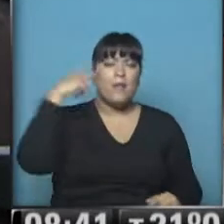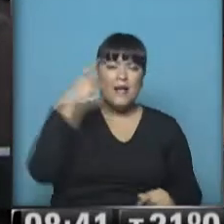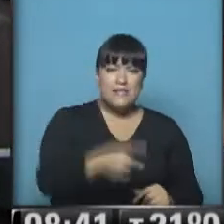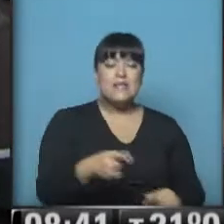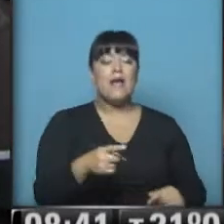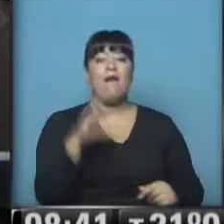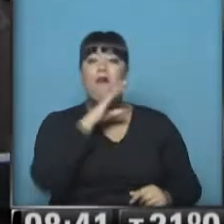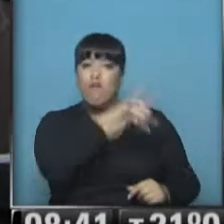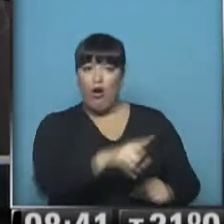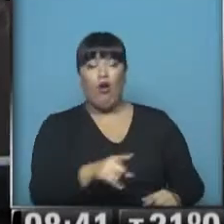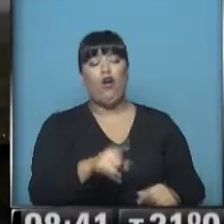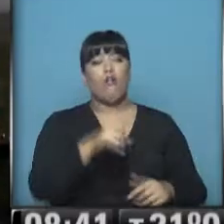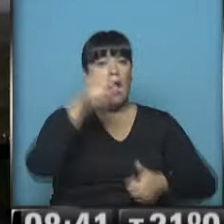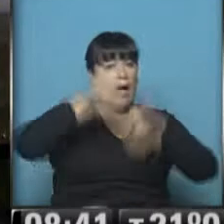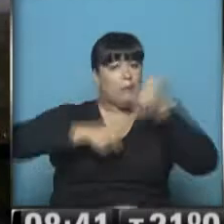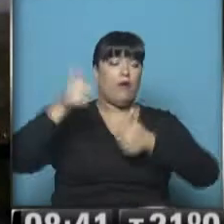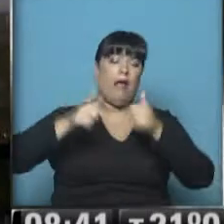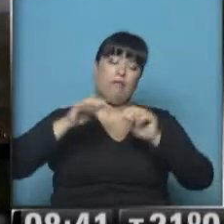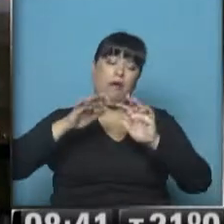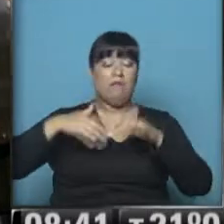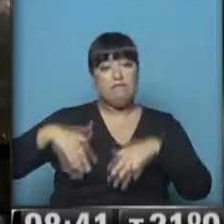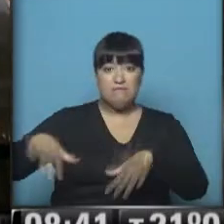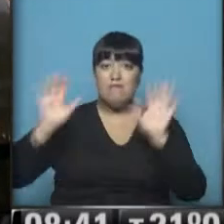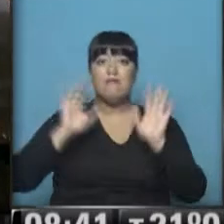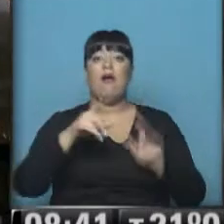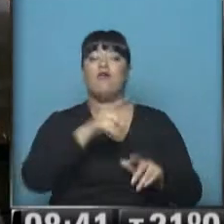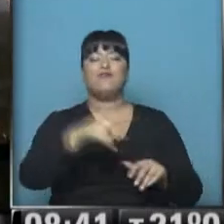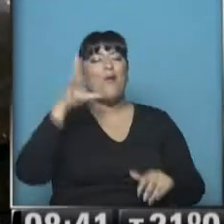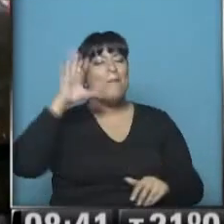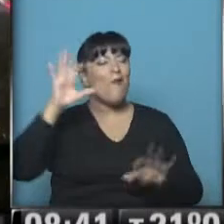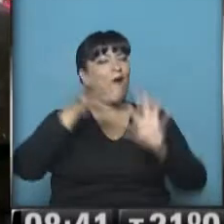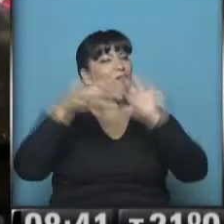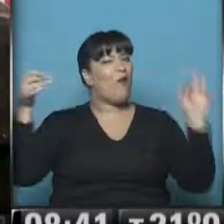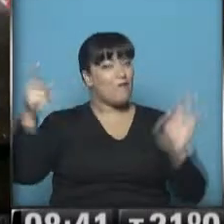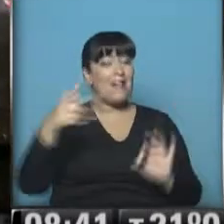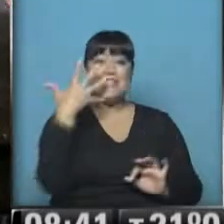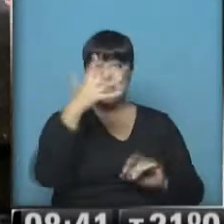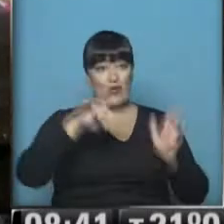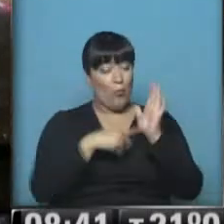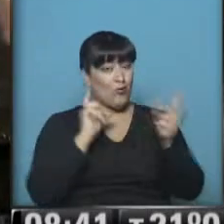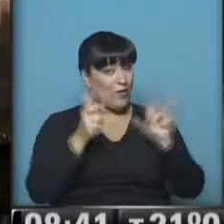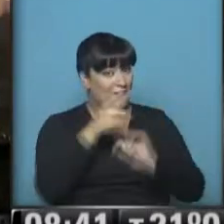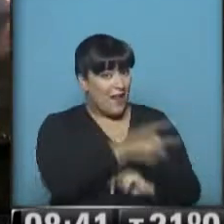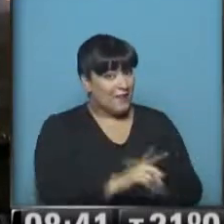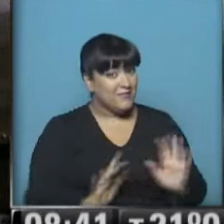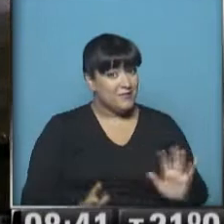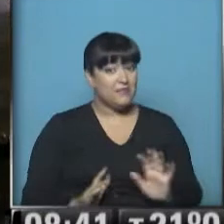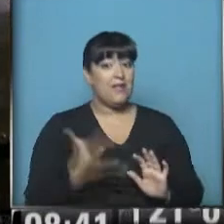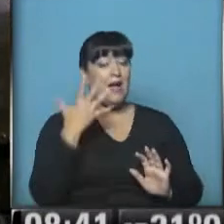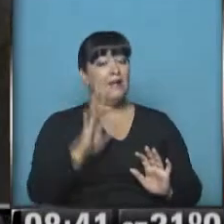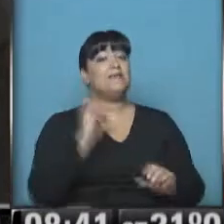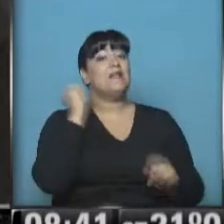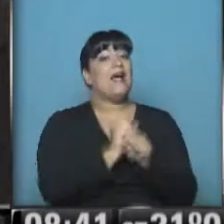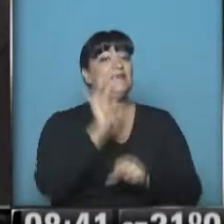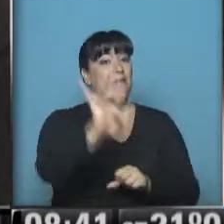a Boca como lejos del campeonato. Sí. Yo recuerdo algunas frases. Se pone de a 5 puntos Boca. Que no, decía, eso se acabó. 5 puntos hasta el miércoles.